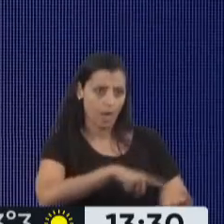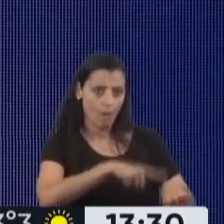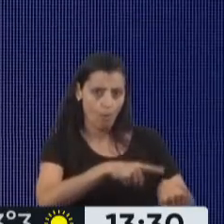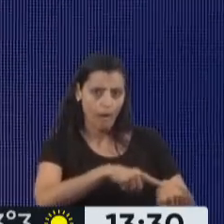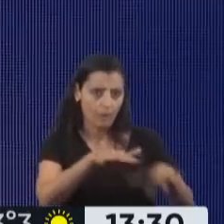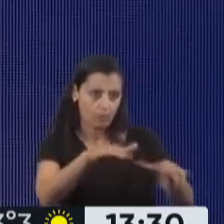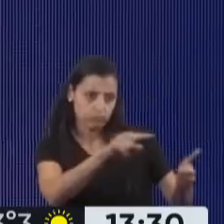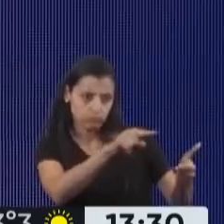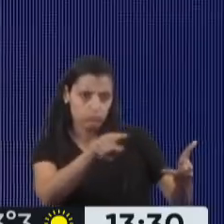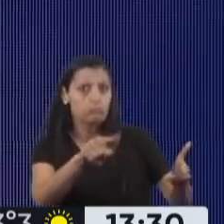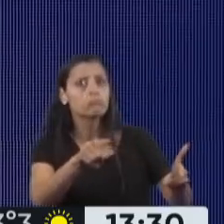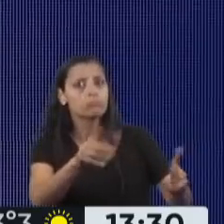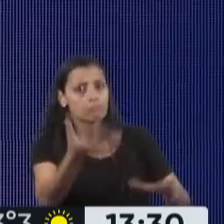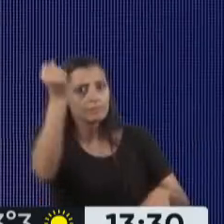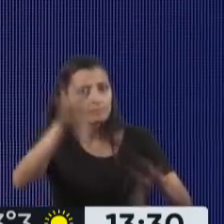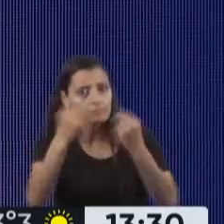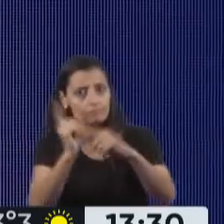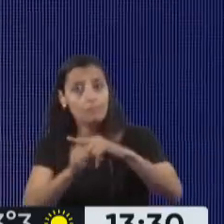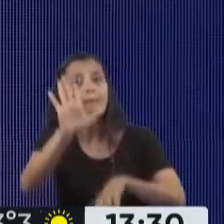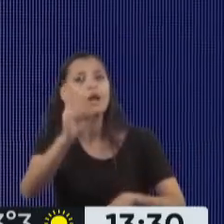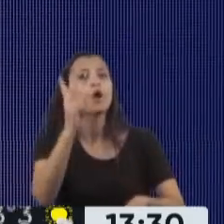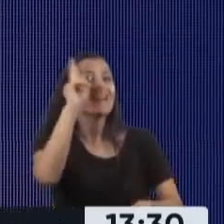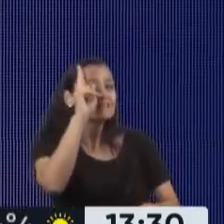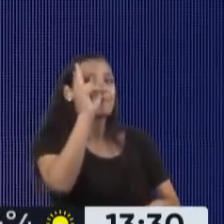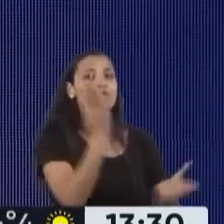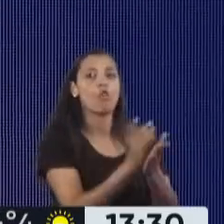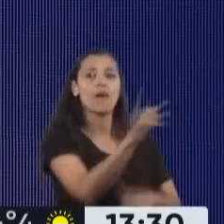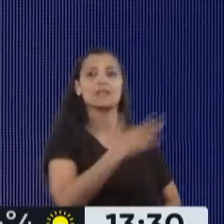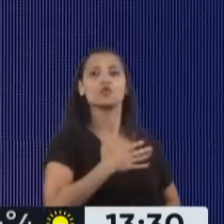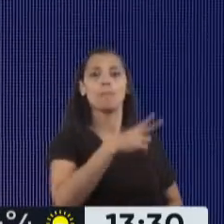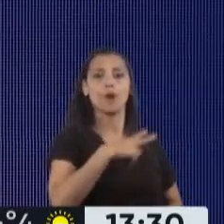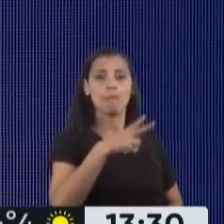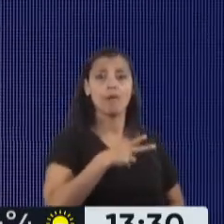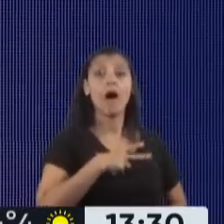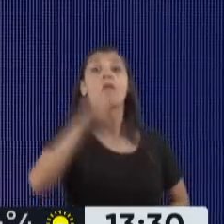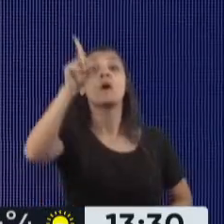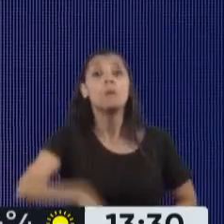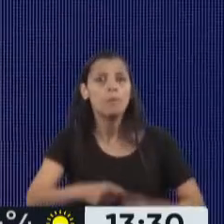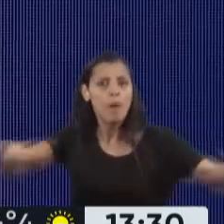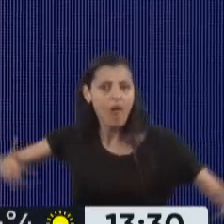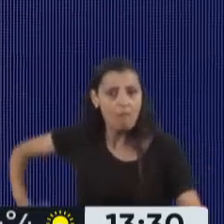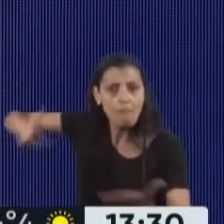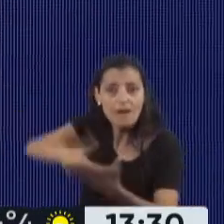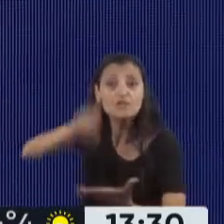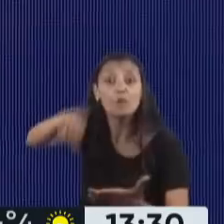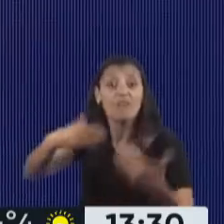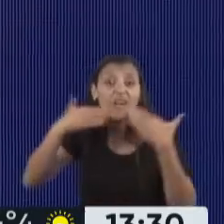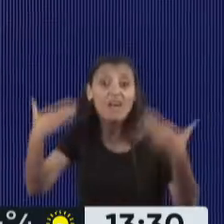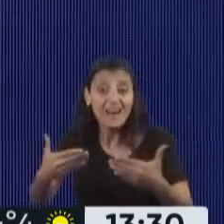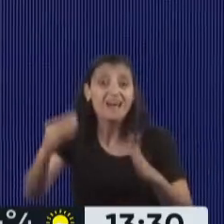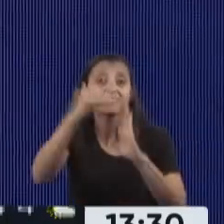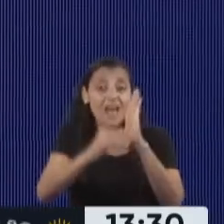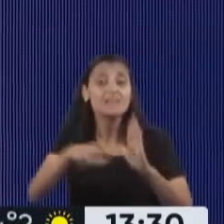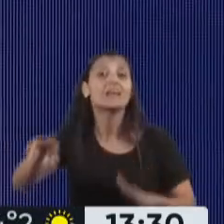que claramente, respetando los derechos de propiedad, van a aparecer las inversiones. Y de hecho, el RIGI ya tiene anuncios por más de